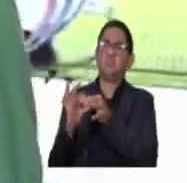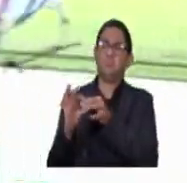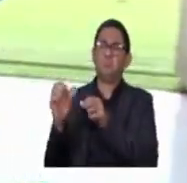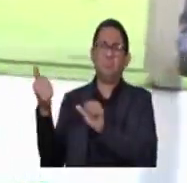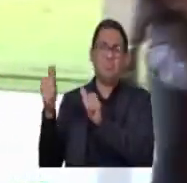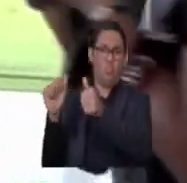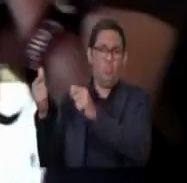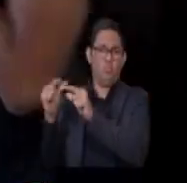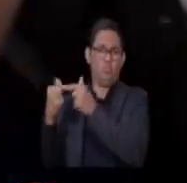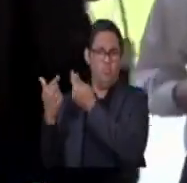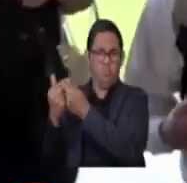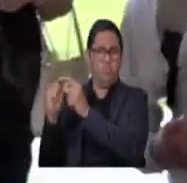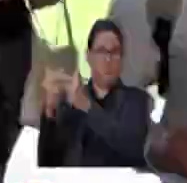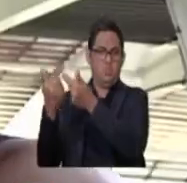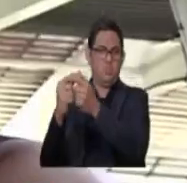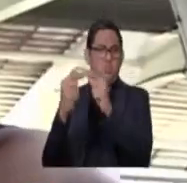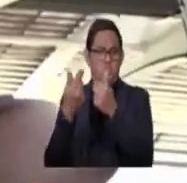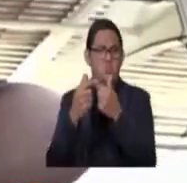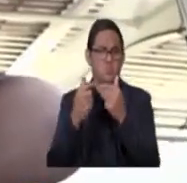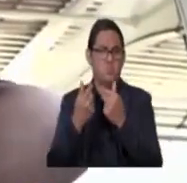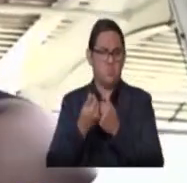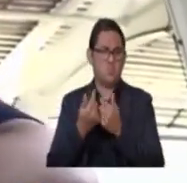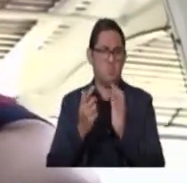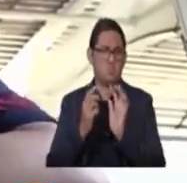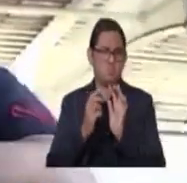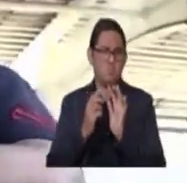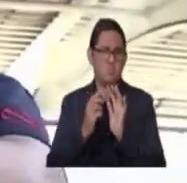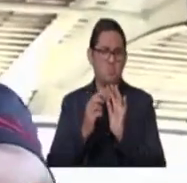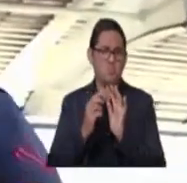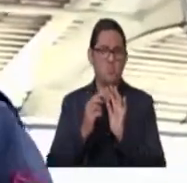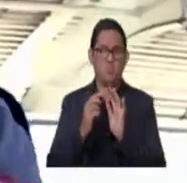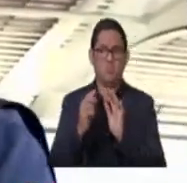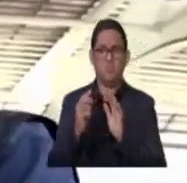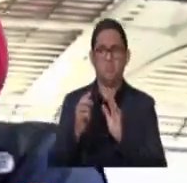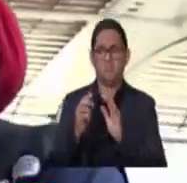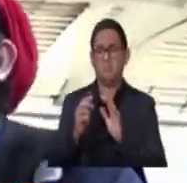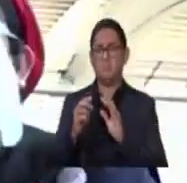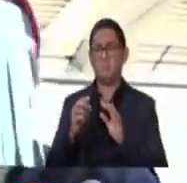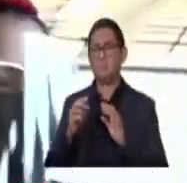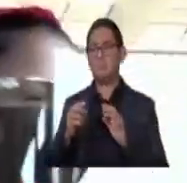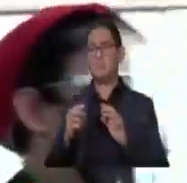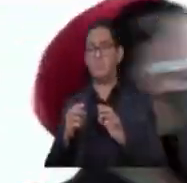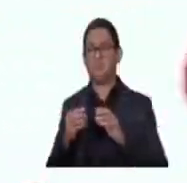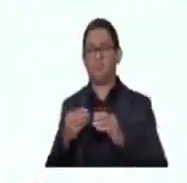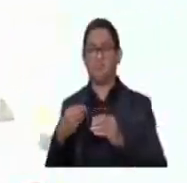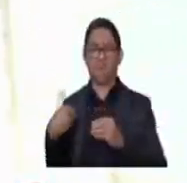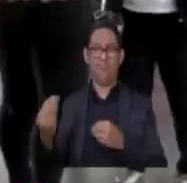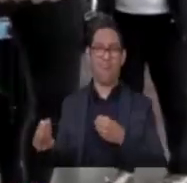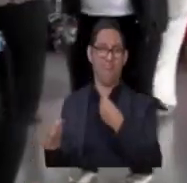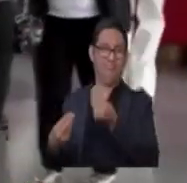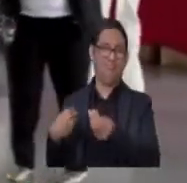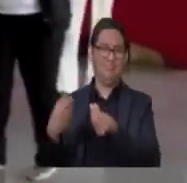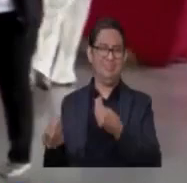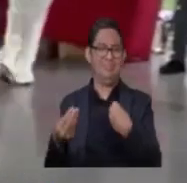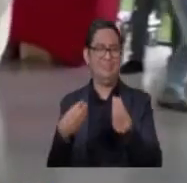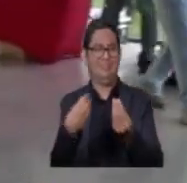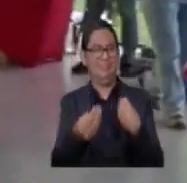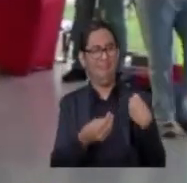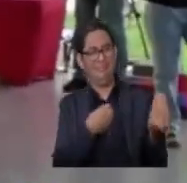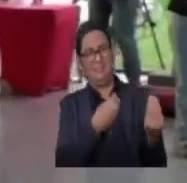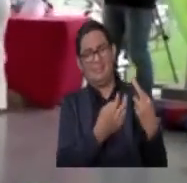aliados estratégicos como lo es el movimiento todo panamá y virus hemos entregado